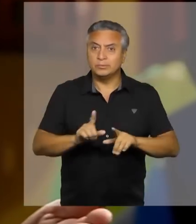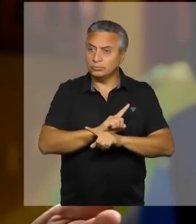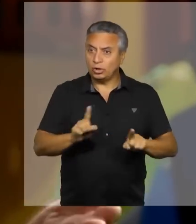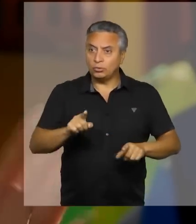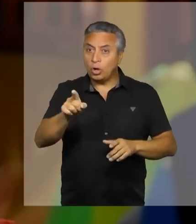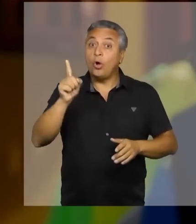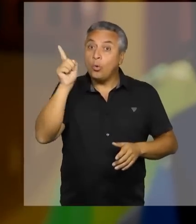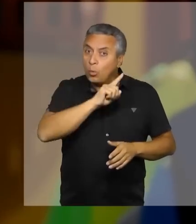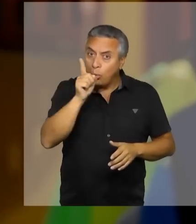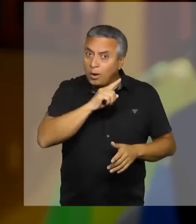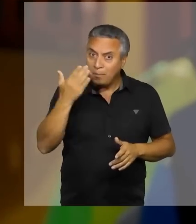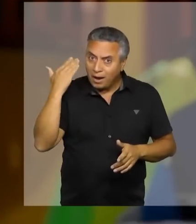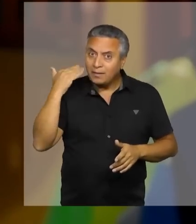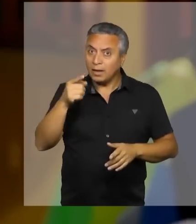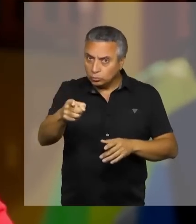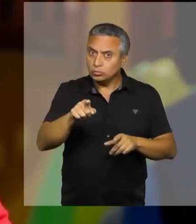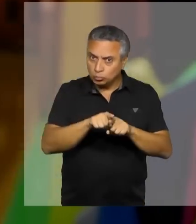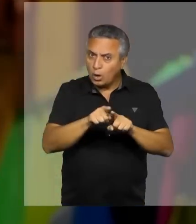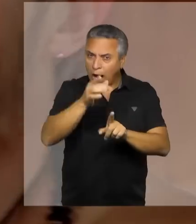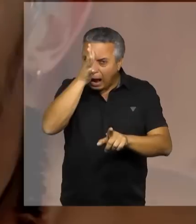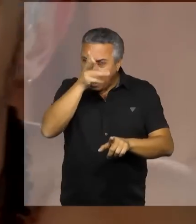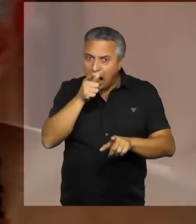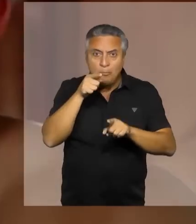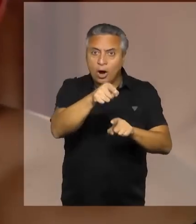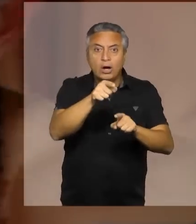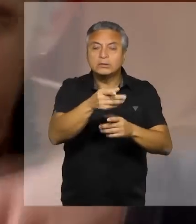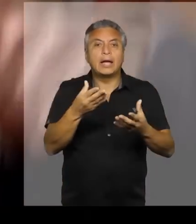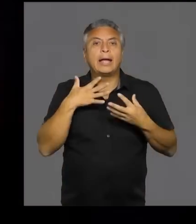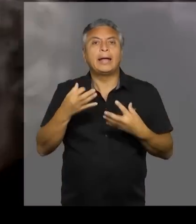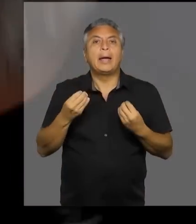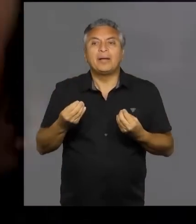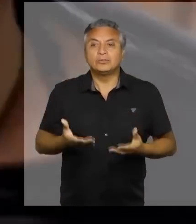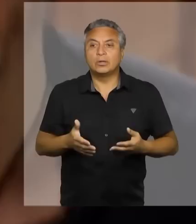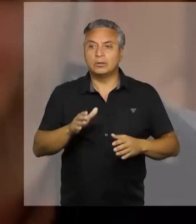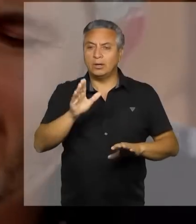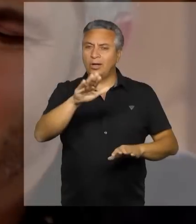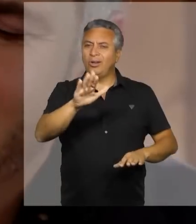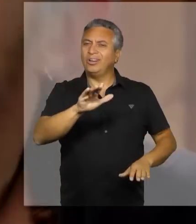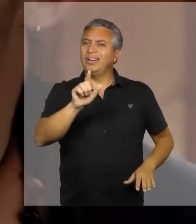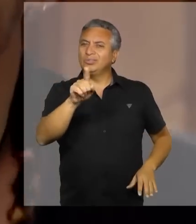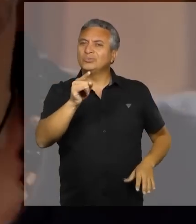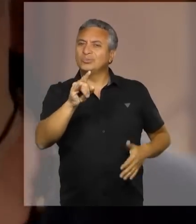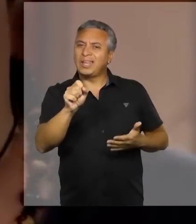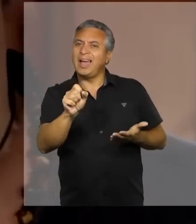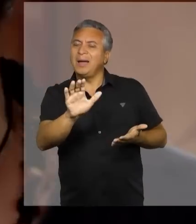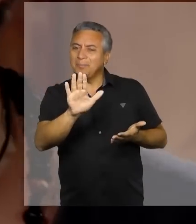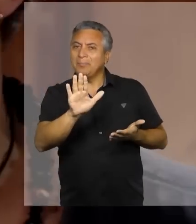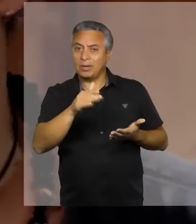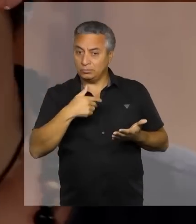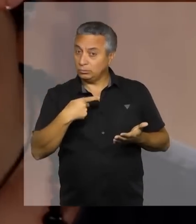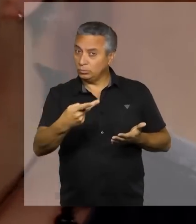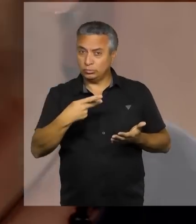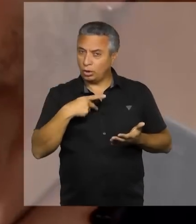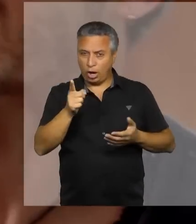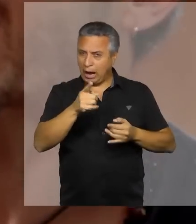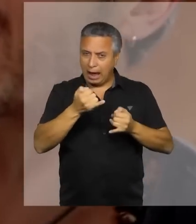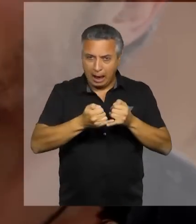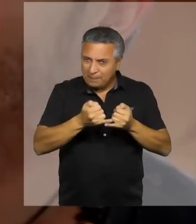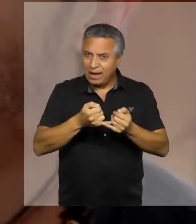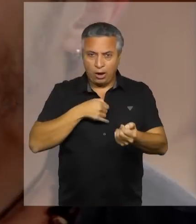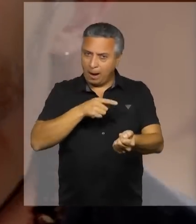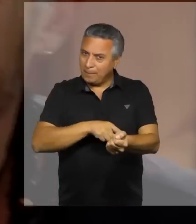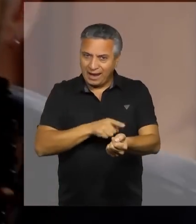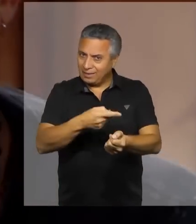vez que hablamos, tú estabas muy enamorado de ella. ¿Qué pasó con eso? Oye, Susan, mira, déjame recordarte que nosotros no somos amigos, ni parientes, ni